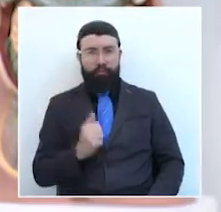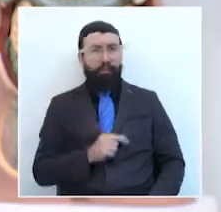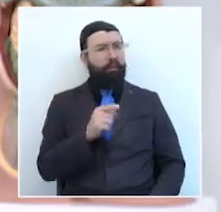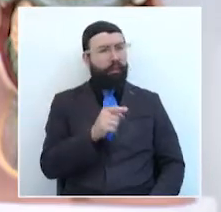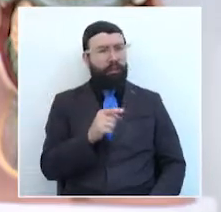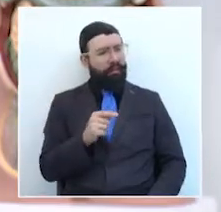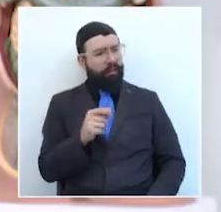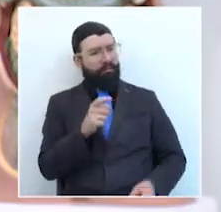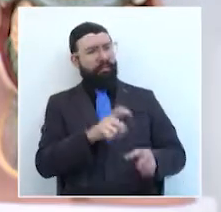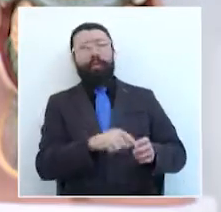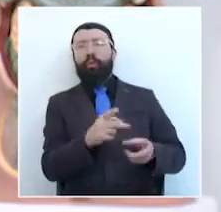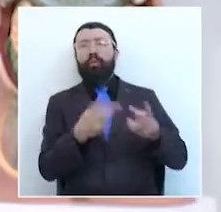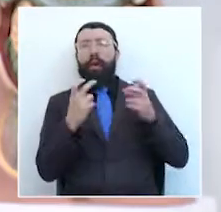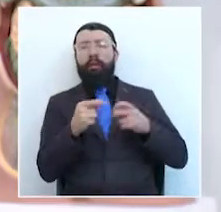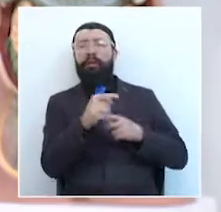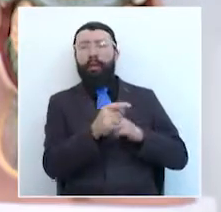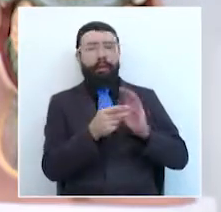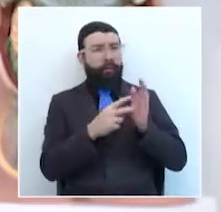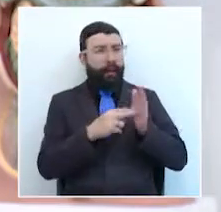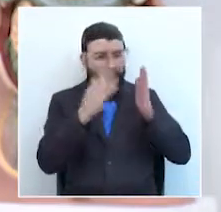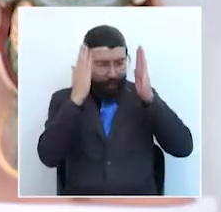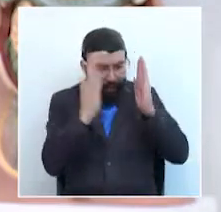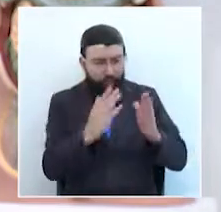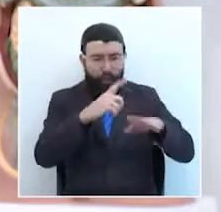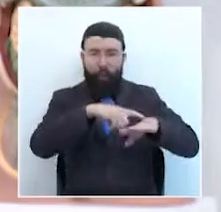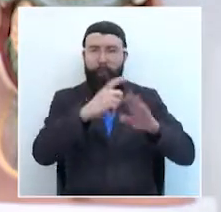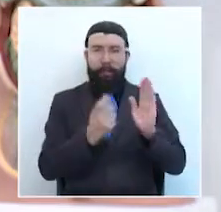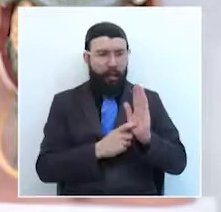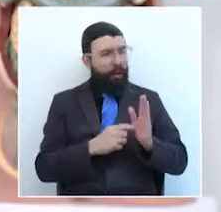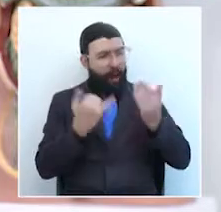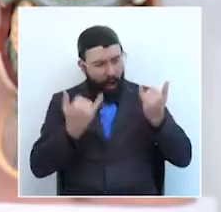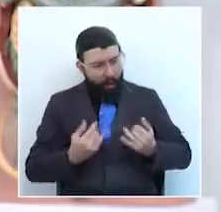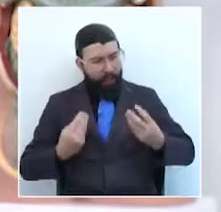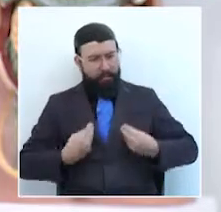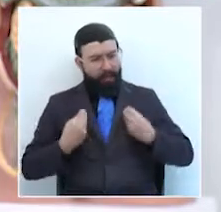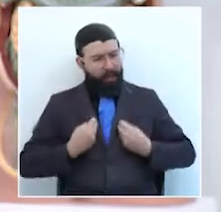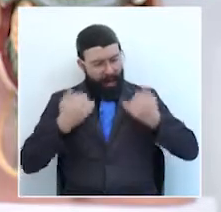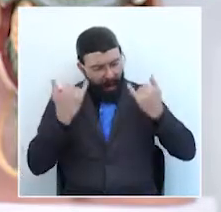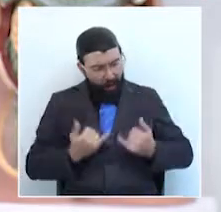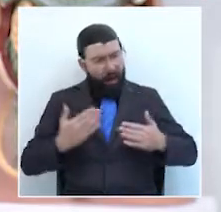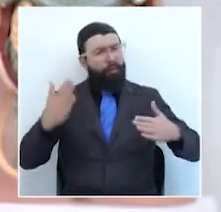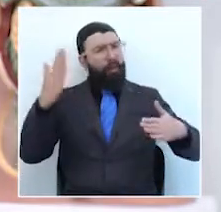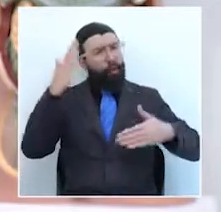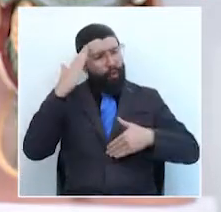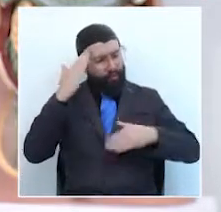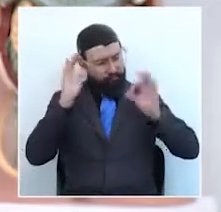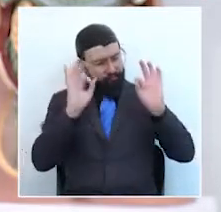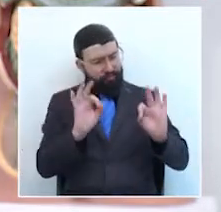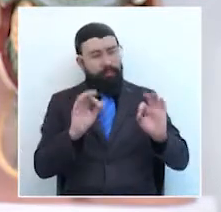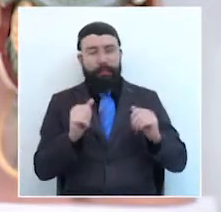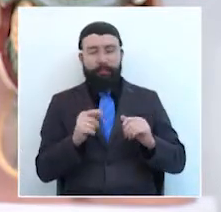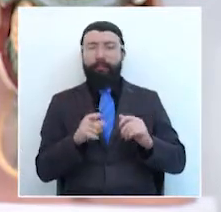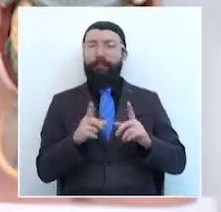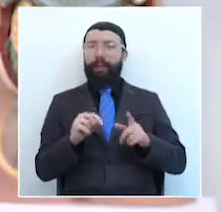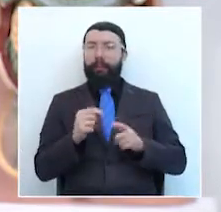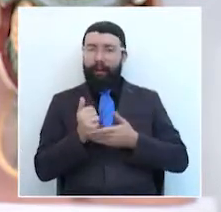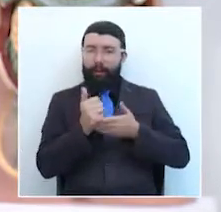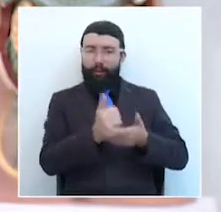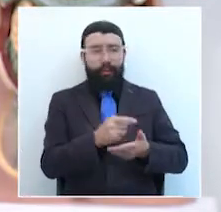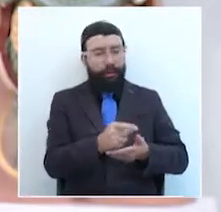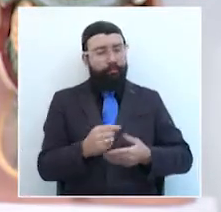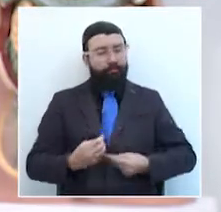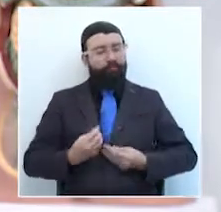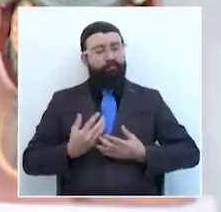el mindfulness es atención plena vivir el momento presente con total ciencia donde se basa también unas técnicas de respiración